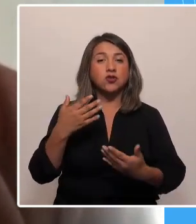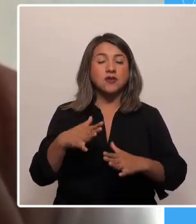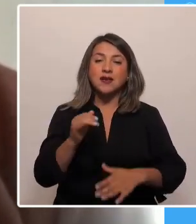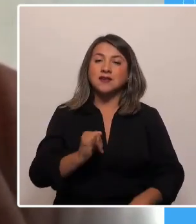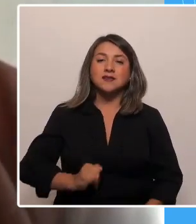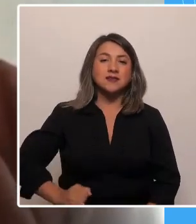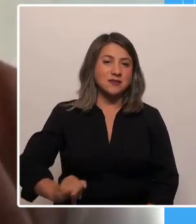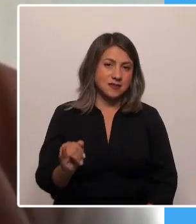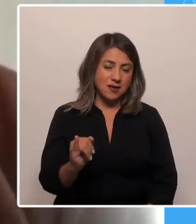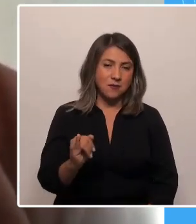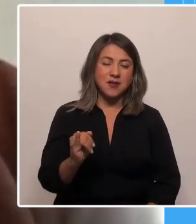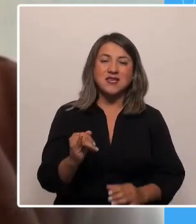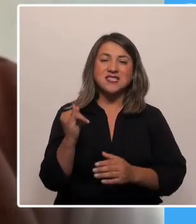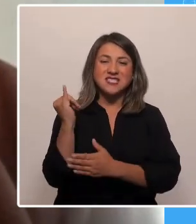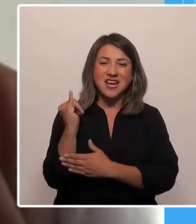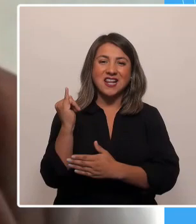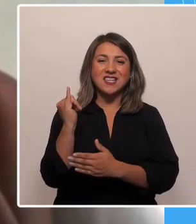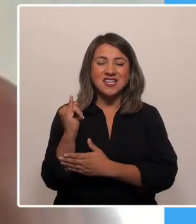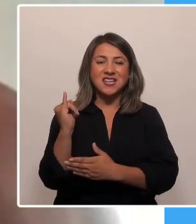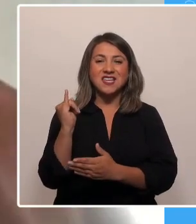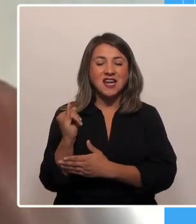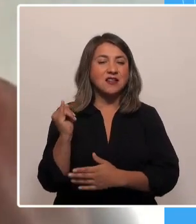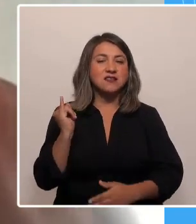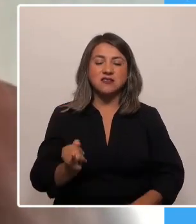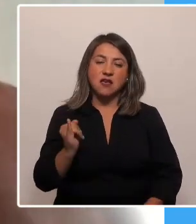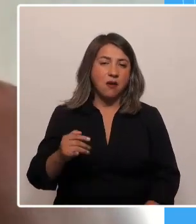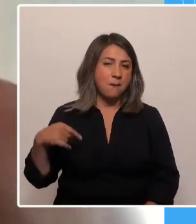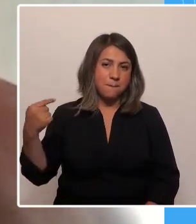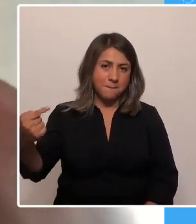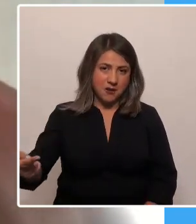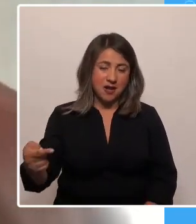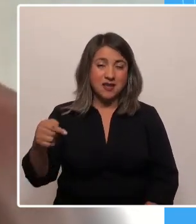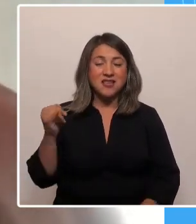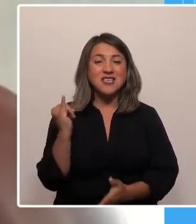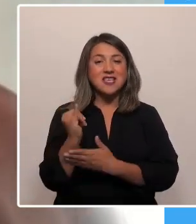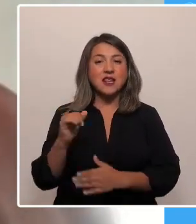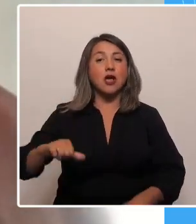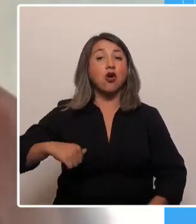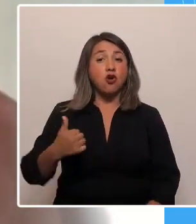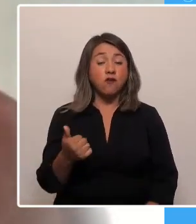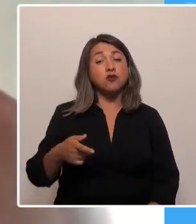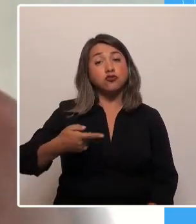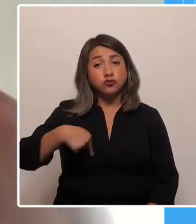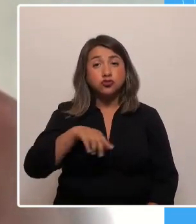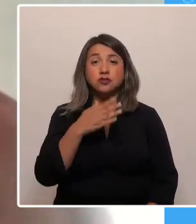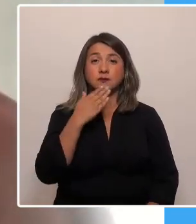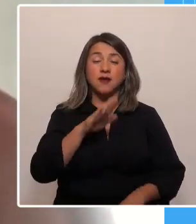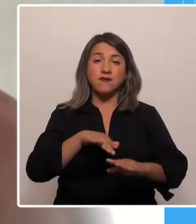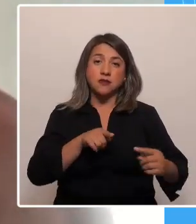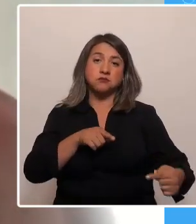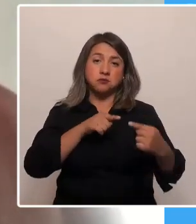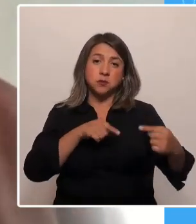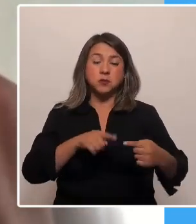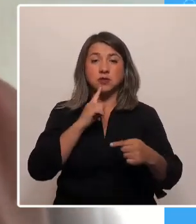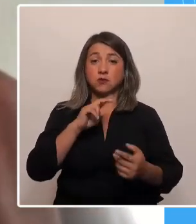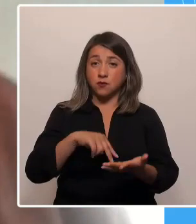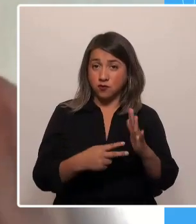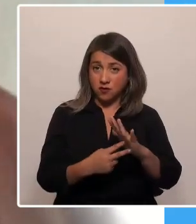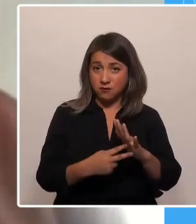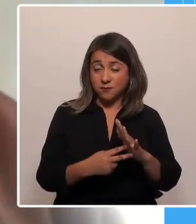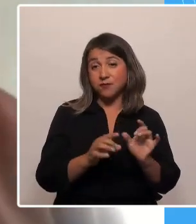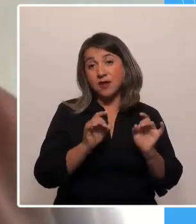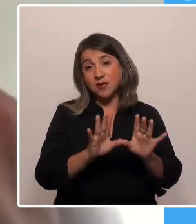detrás la izquierda clásica, la izquierda tradicional y ahora esta izquierda joven con la que nosotros también a veces tenemos problemas. Así